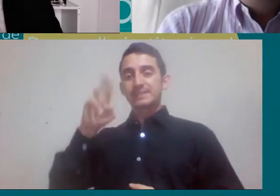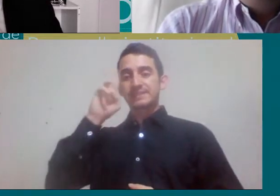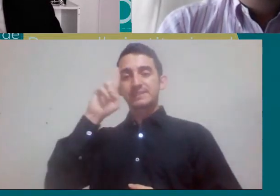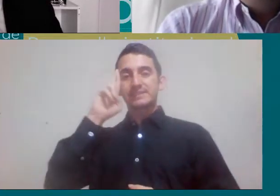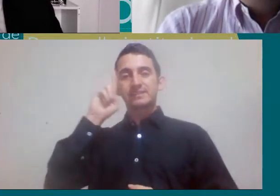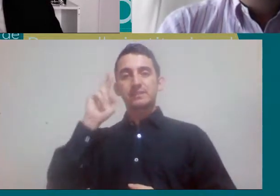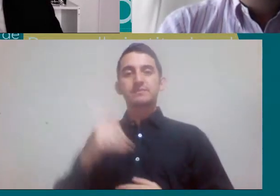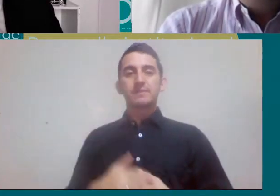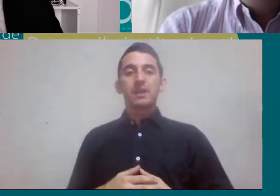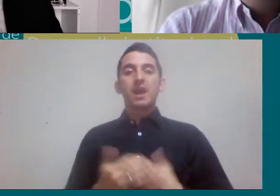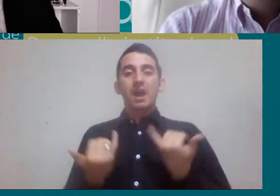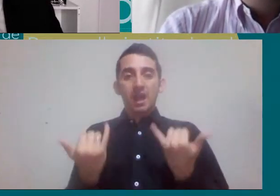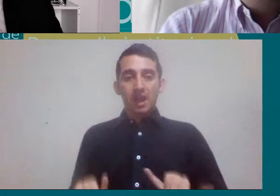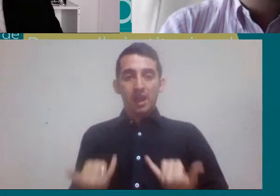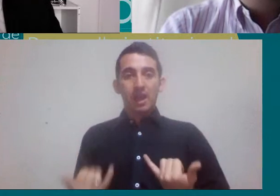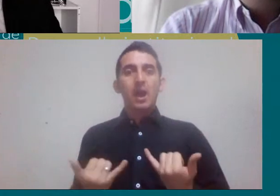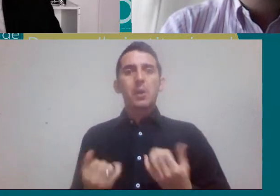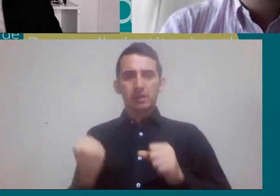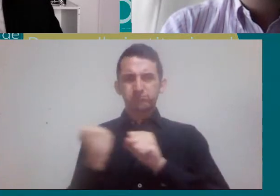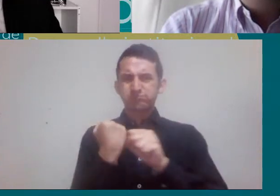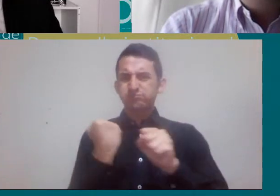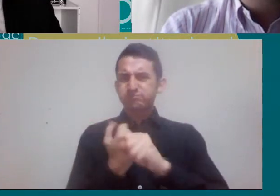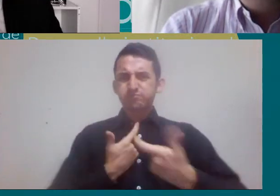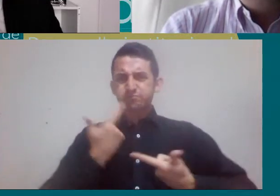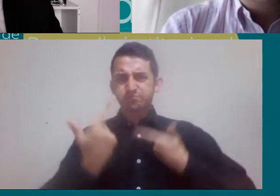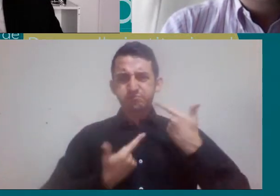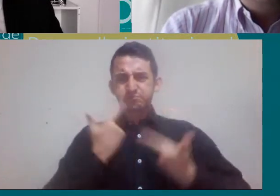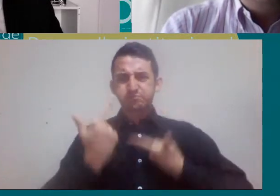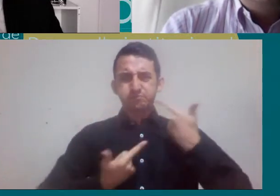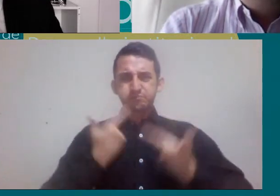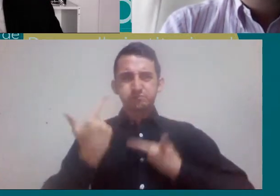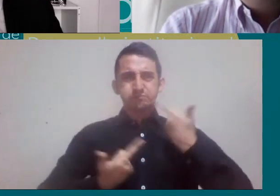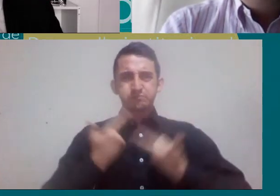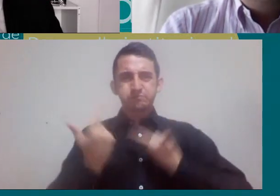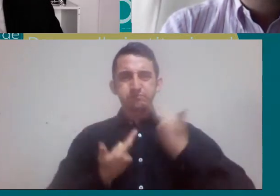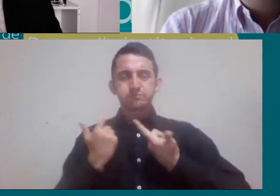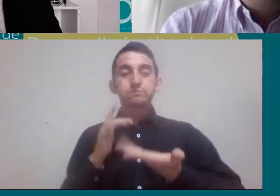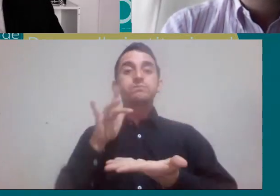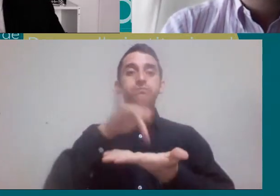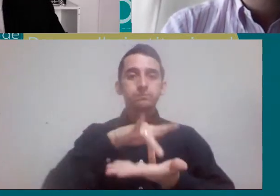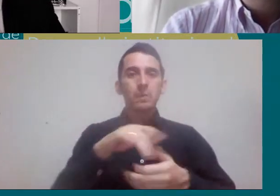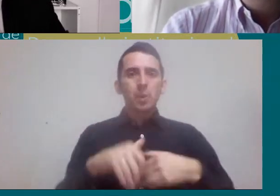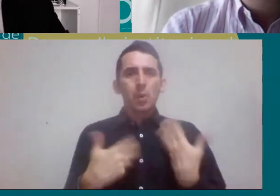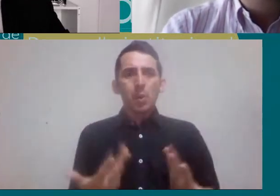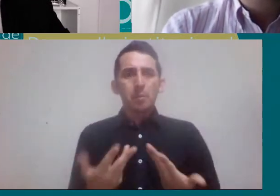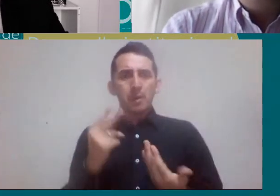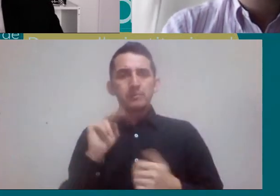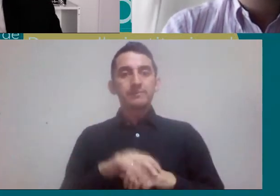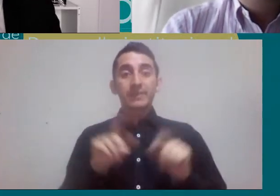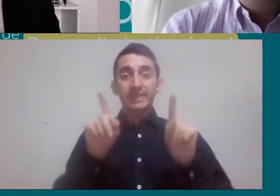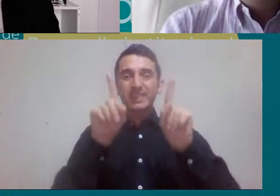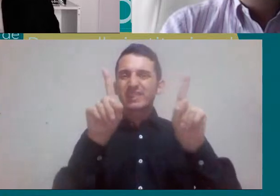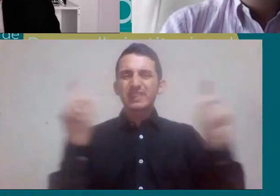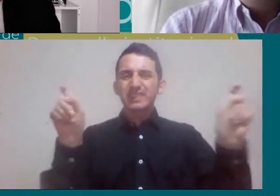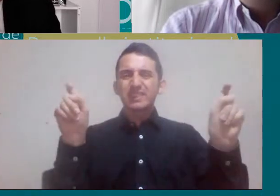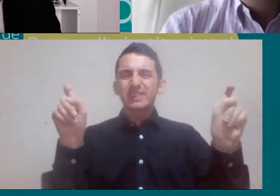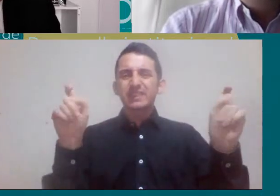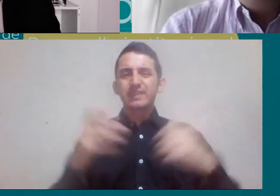haciendo la labor maratónica que le toca presencial, digamos, en un tema siempre, pues, con sus medidas de